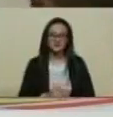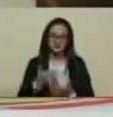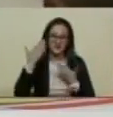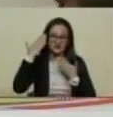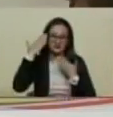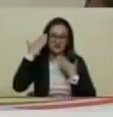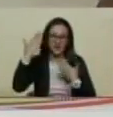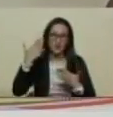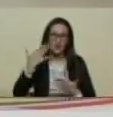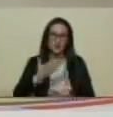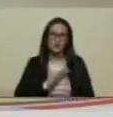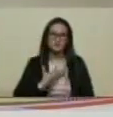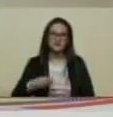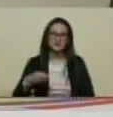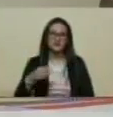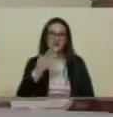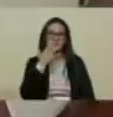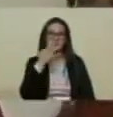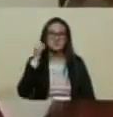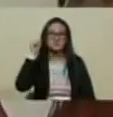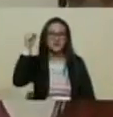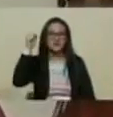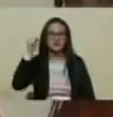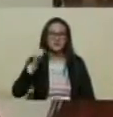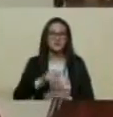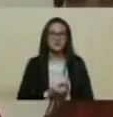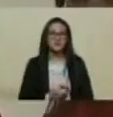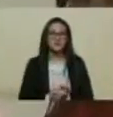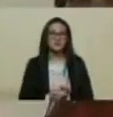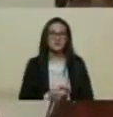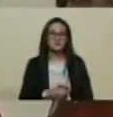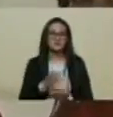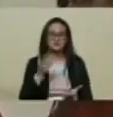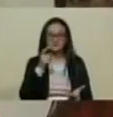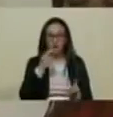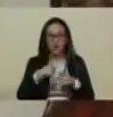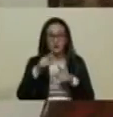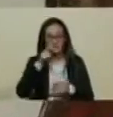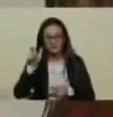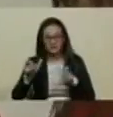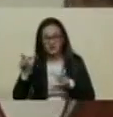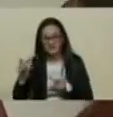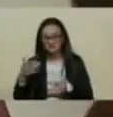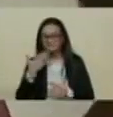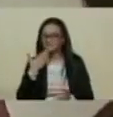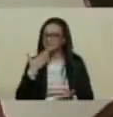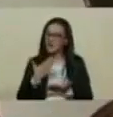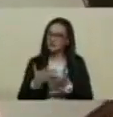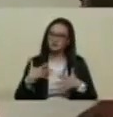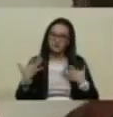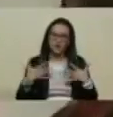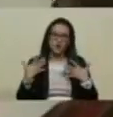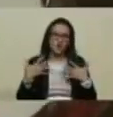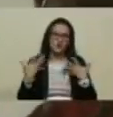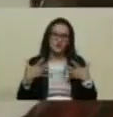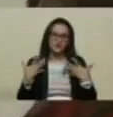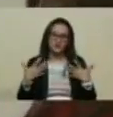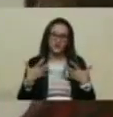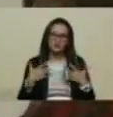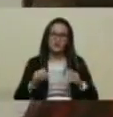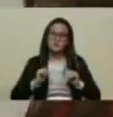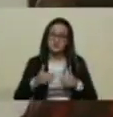Saludo, querido presidente, camarada Elías, compañera Cilia. De verdad muy contento porque se está iniciando de muy buena